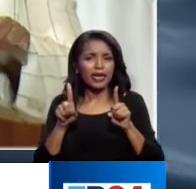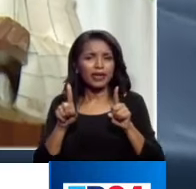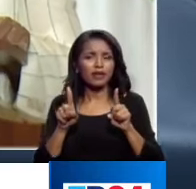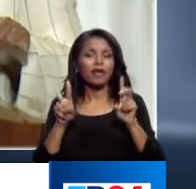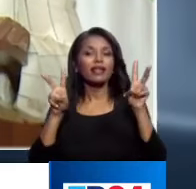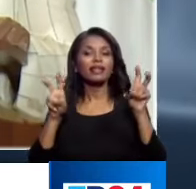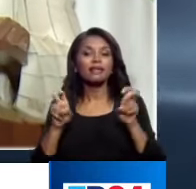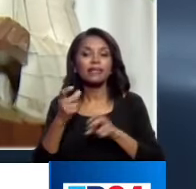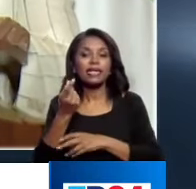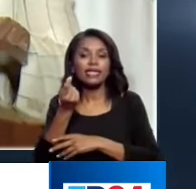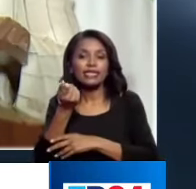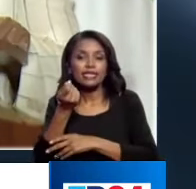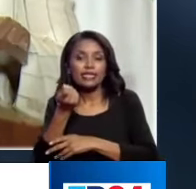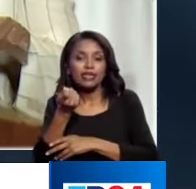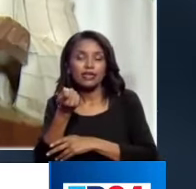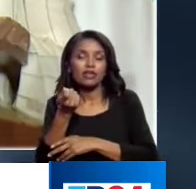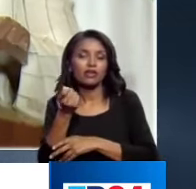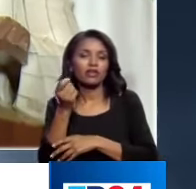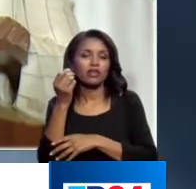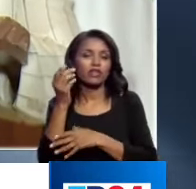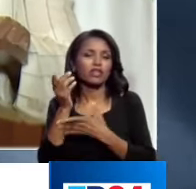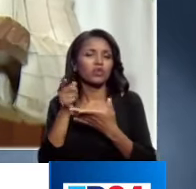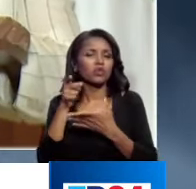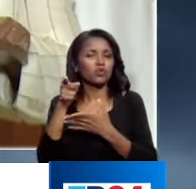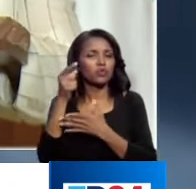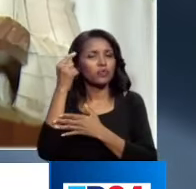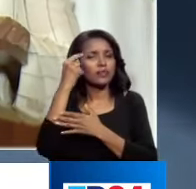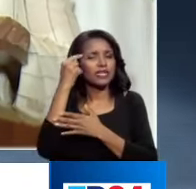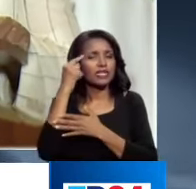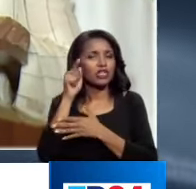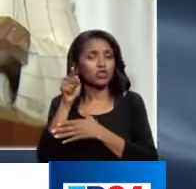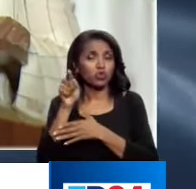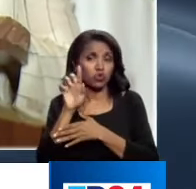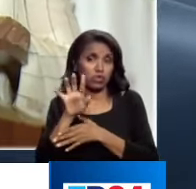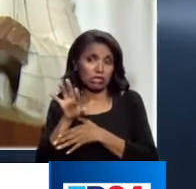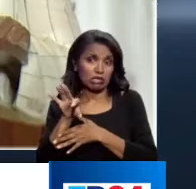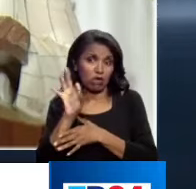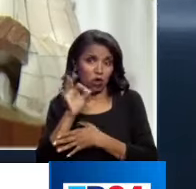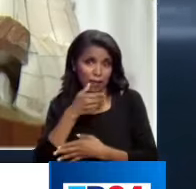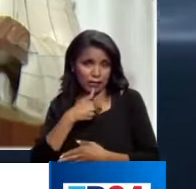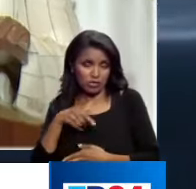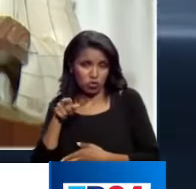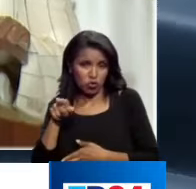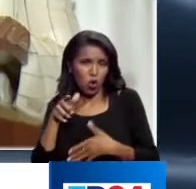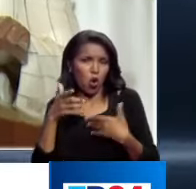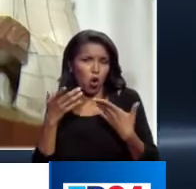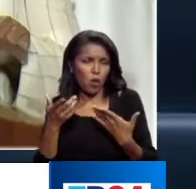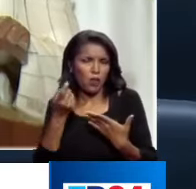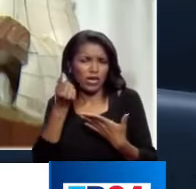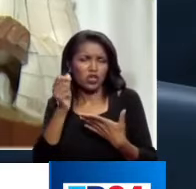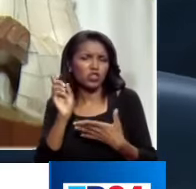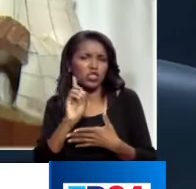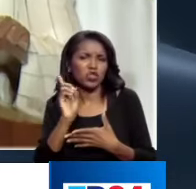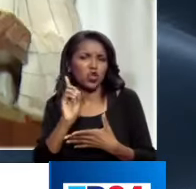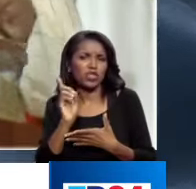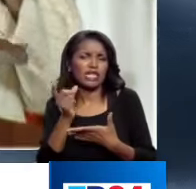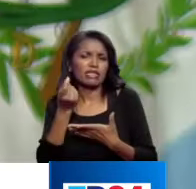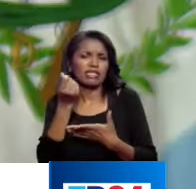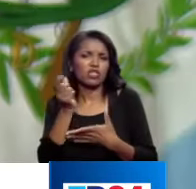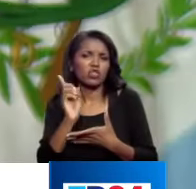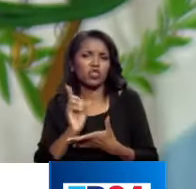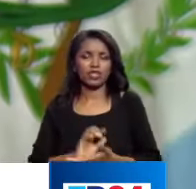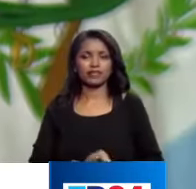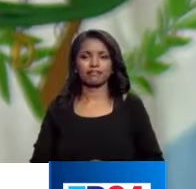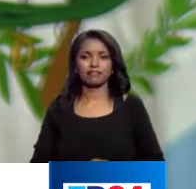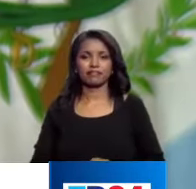el gobierno está un poco afectado. ¿De dónde saldrían esos recursos para realizar todas esas propuestas que usted nos menciona?